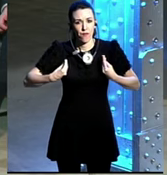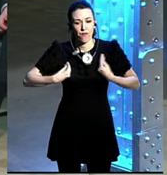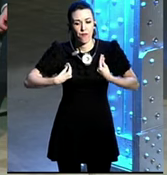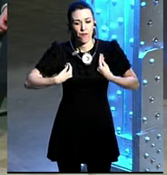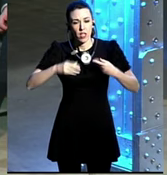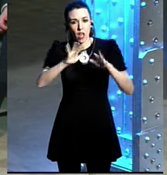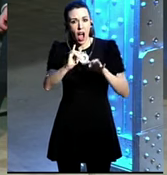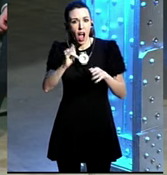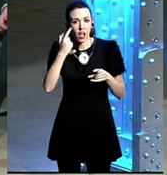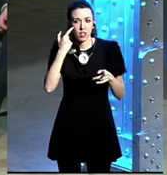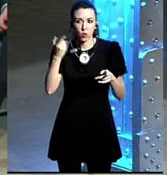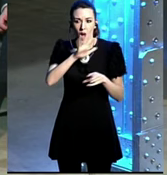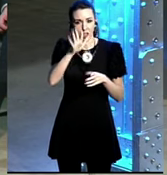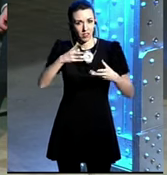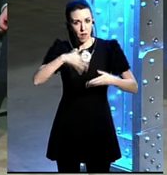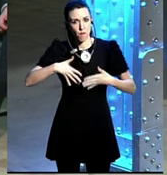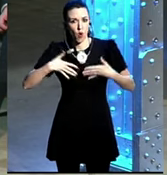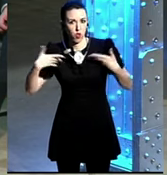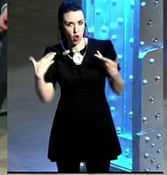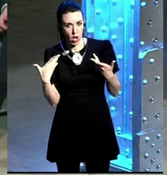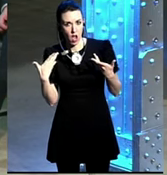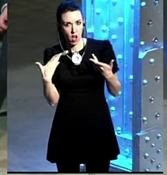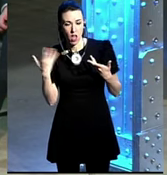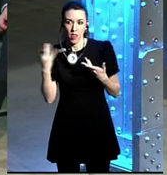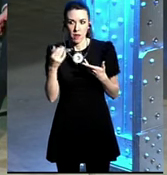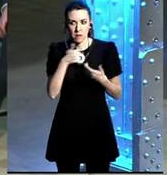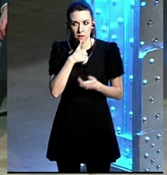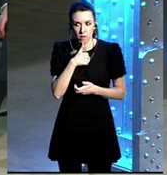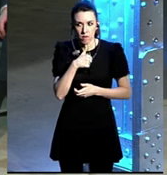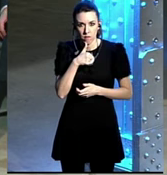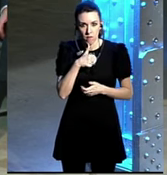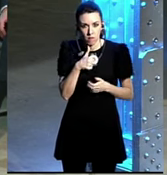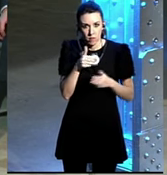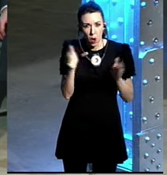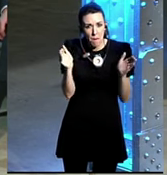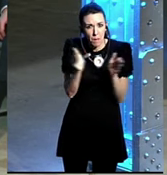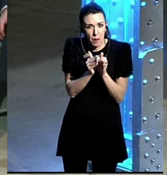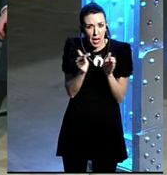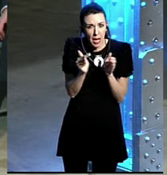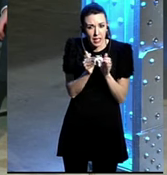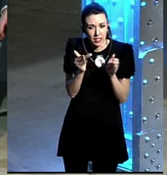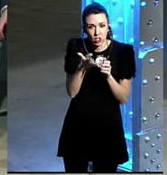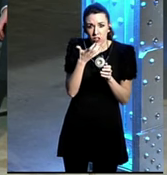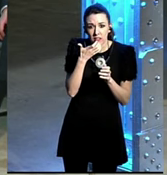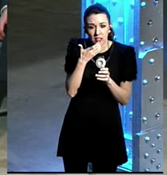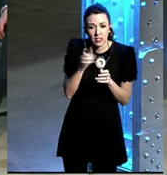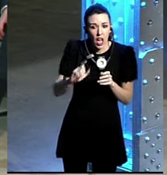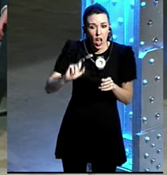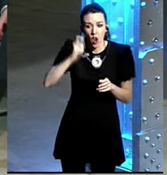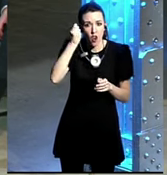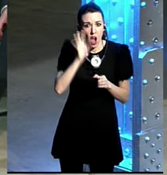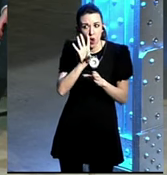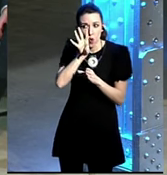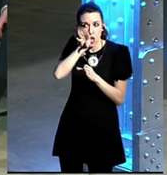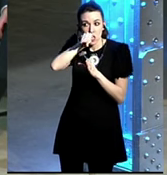un espectro emocional y parece que tenemos que estar contenidos en este espectro pequeñito. Y si no conseguimos